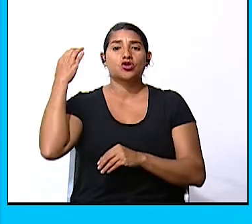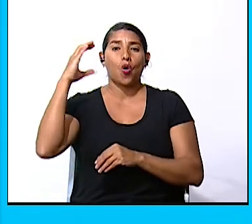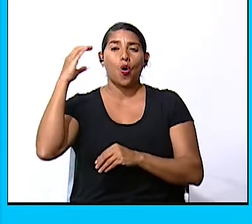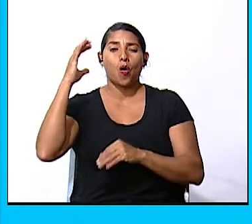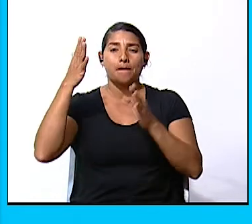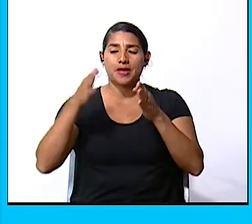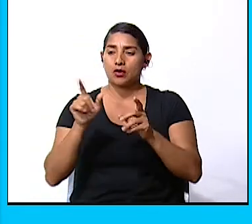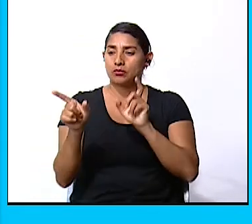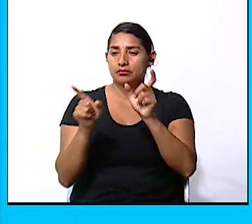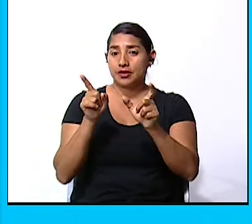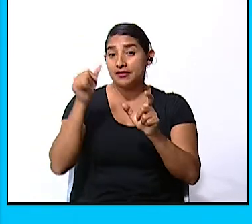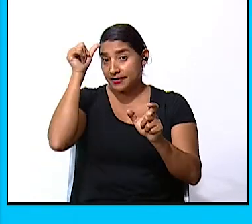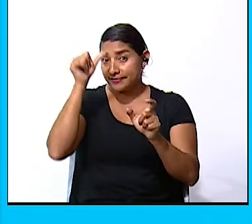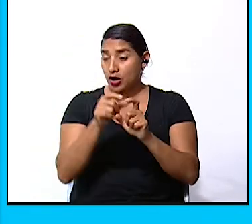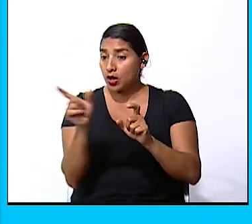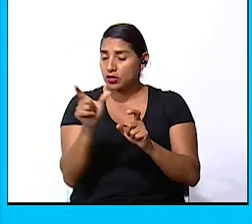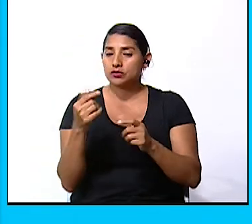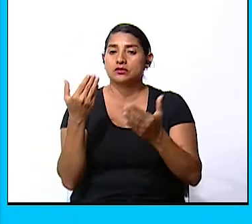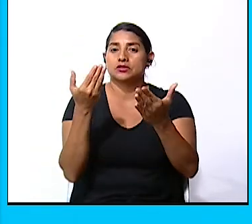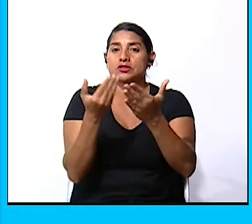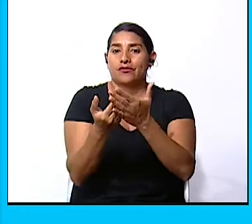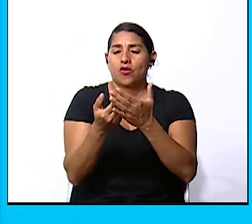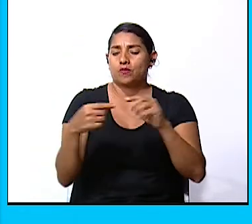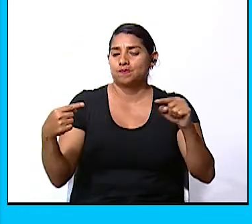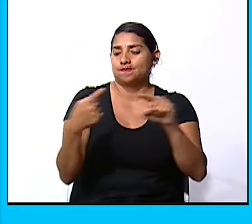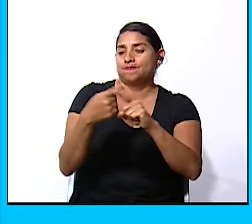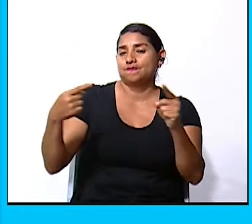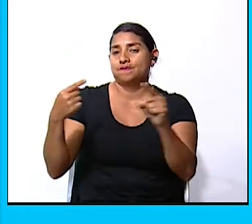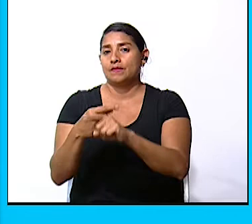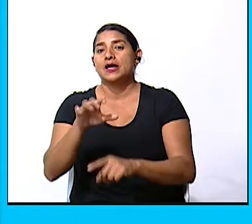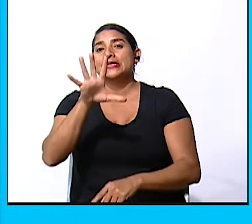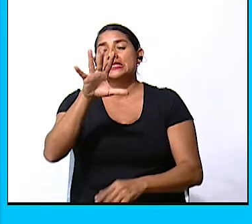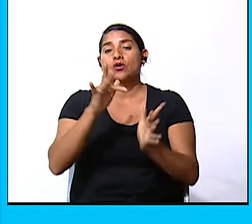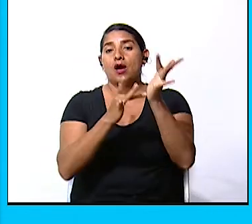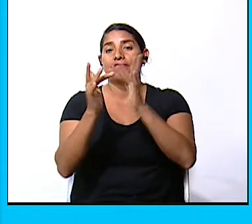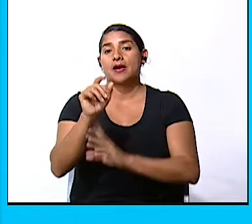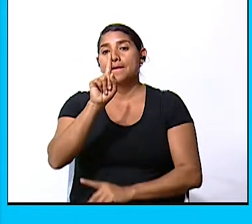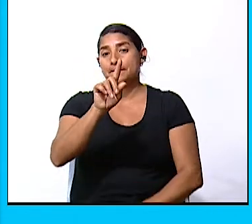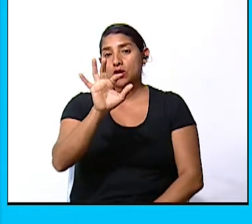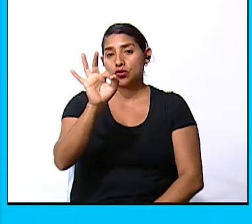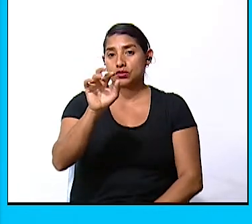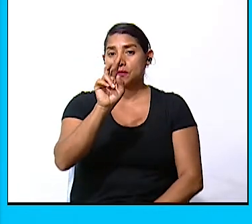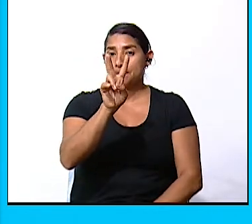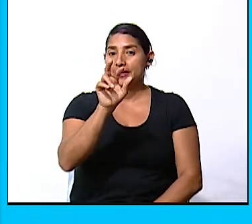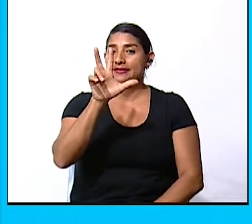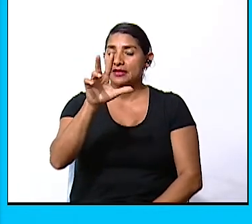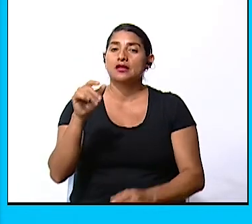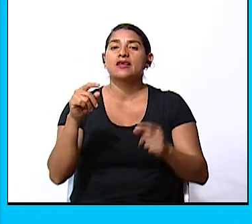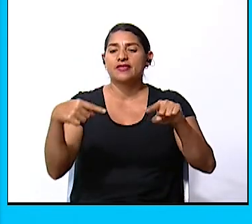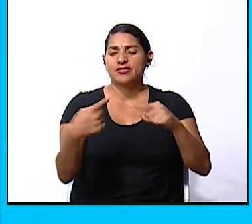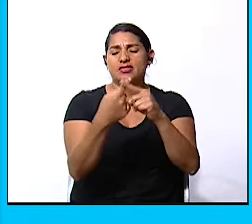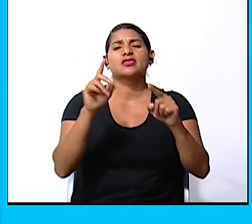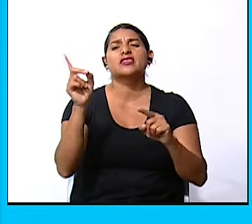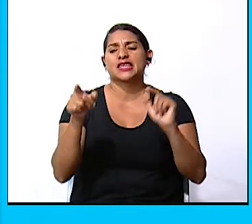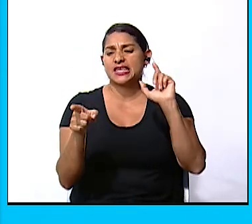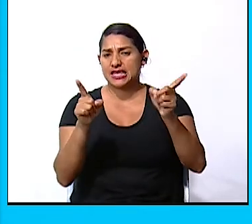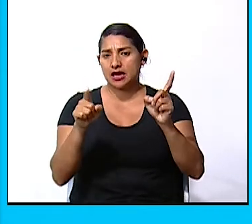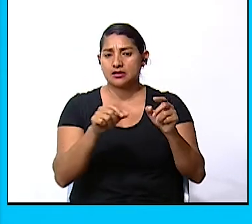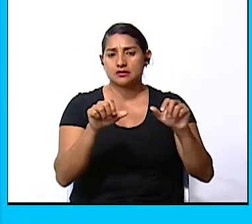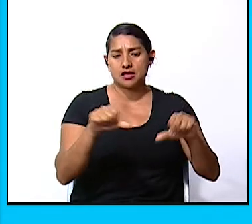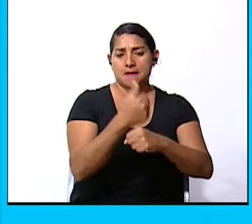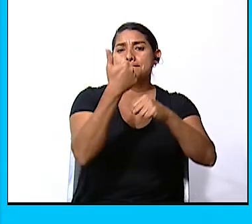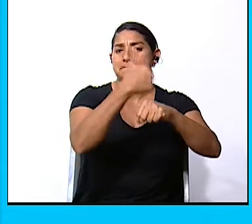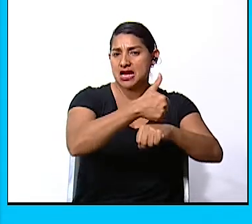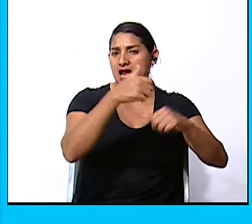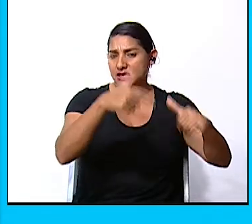Y recordemos que eso nos llevó a un conflicto el 5 de abril de 1823 entre los